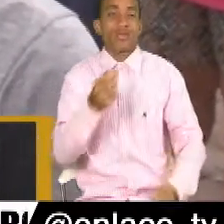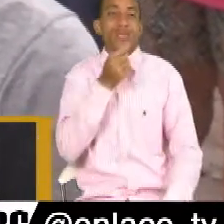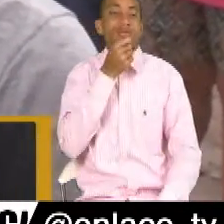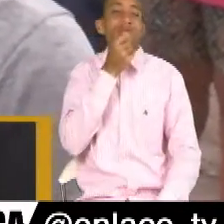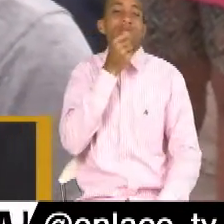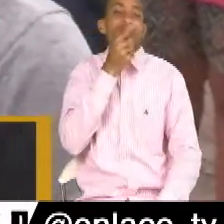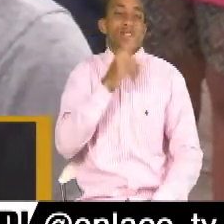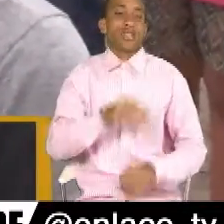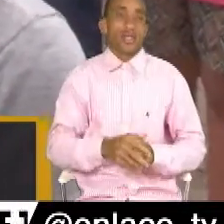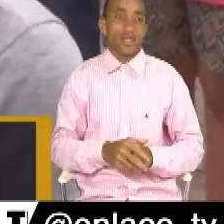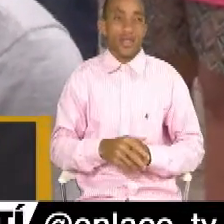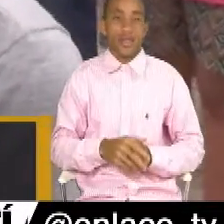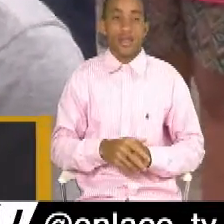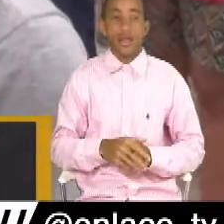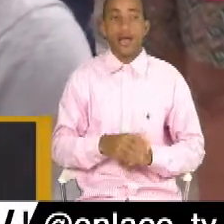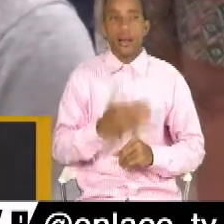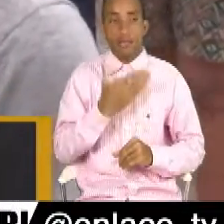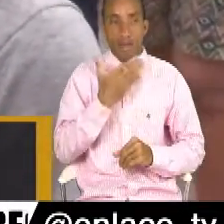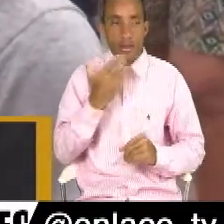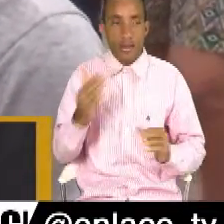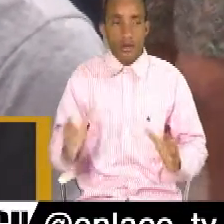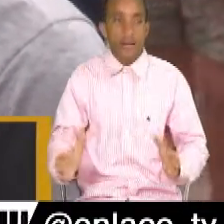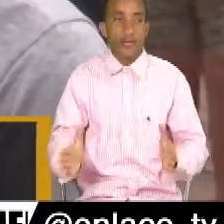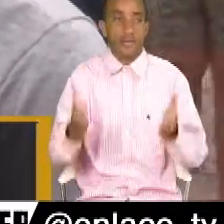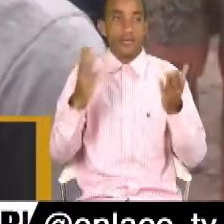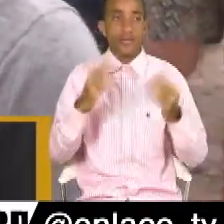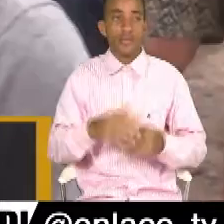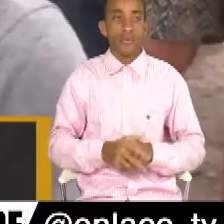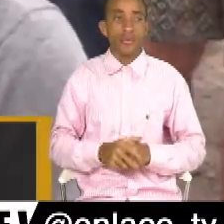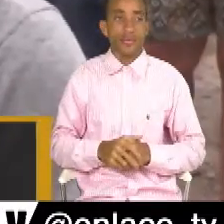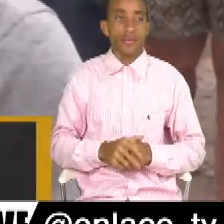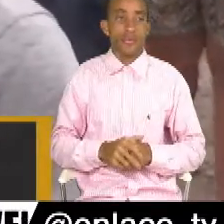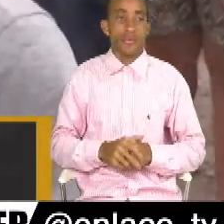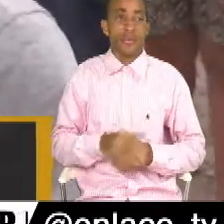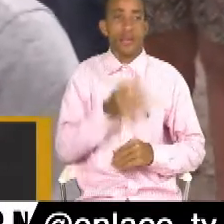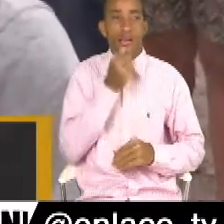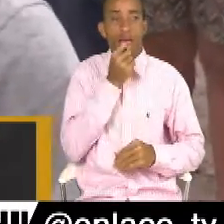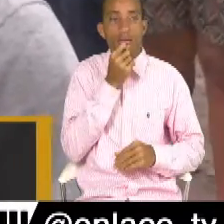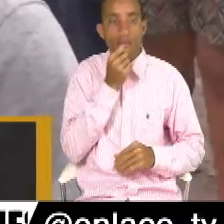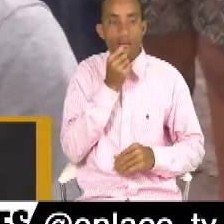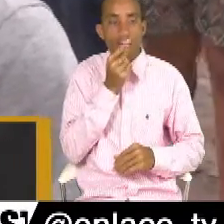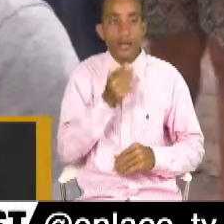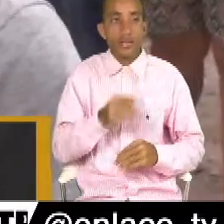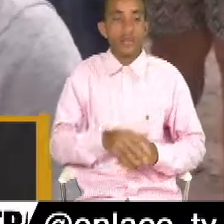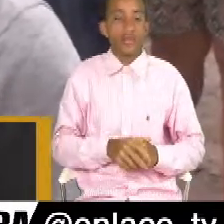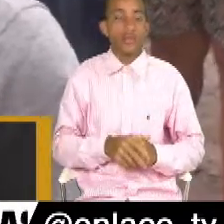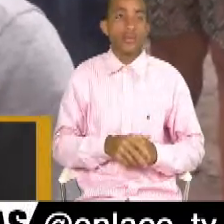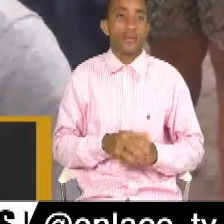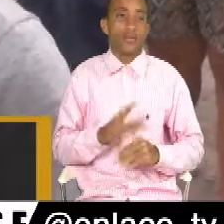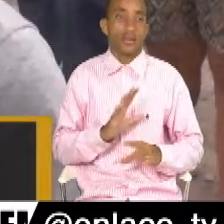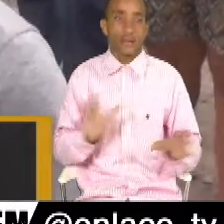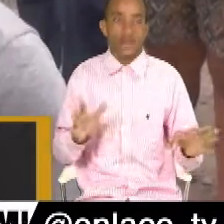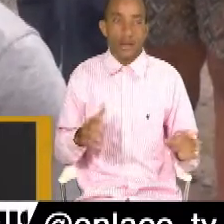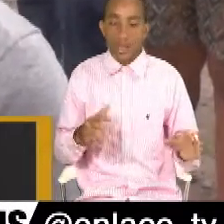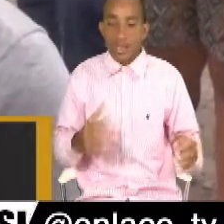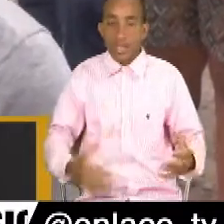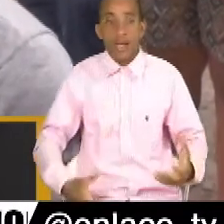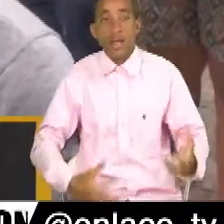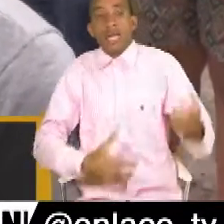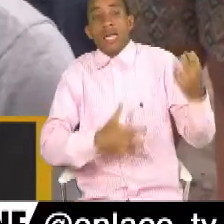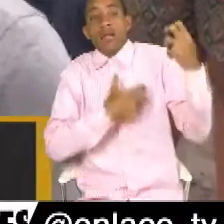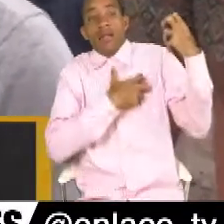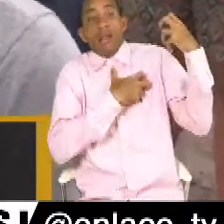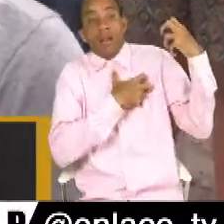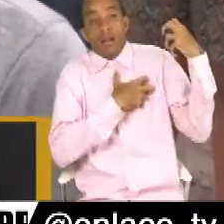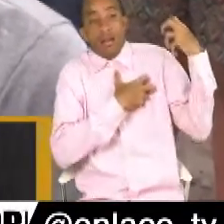la calidad de vida mejora para él y es más fácil para uno porque ya no lo va a tener uno que alzar